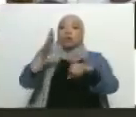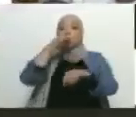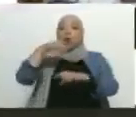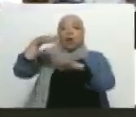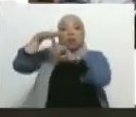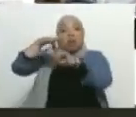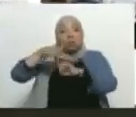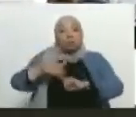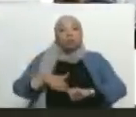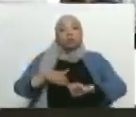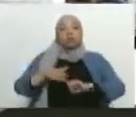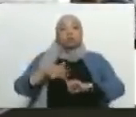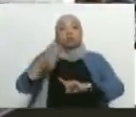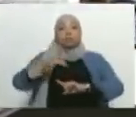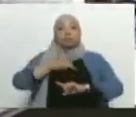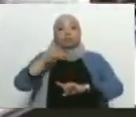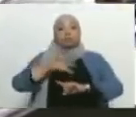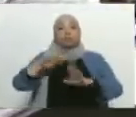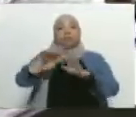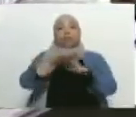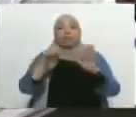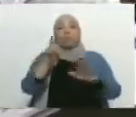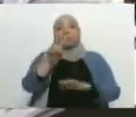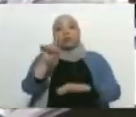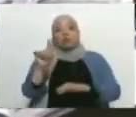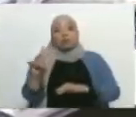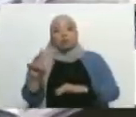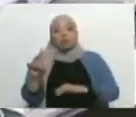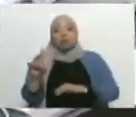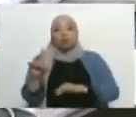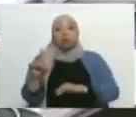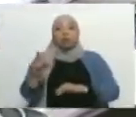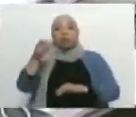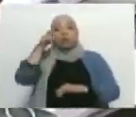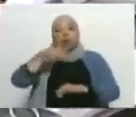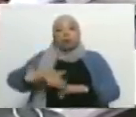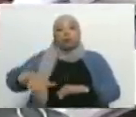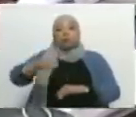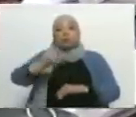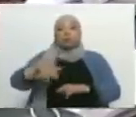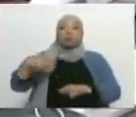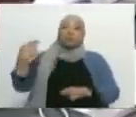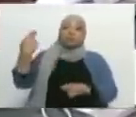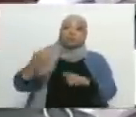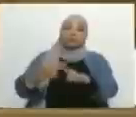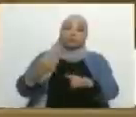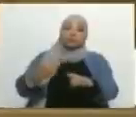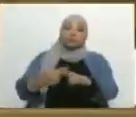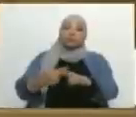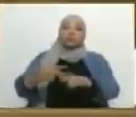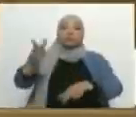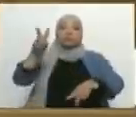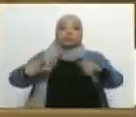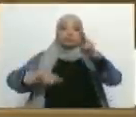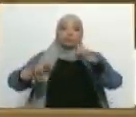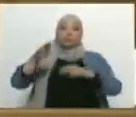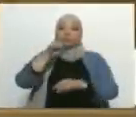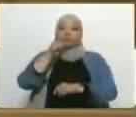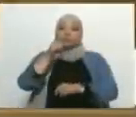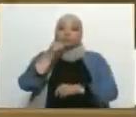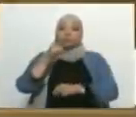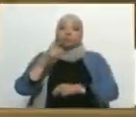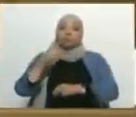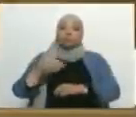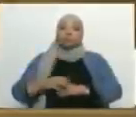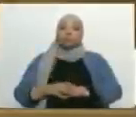discriminación consagrado en el artículo 21, el cual prohíbe de manera expresa anular o